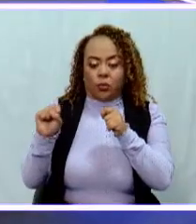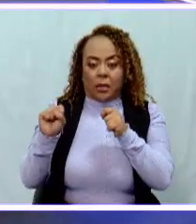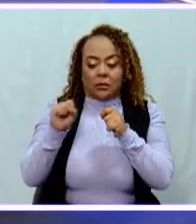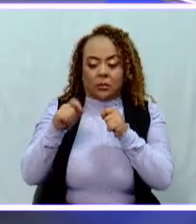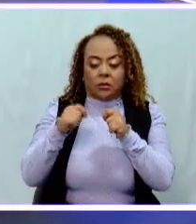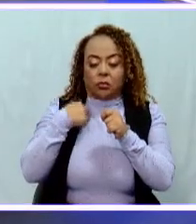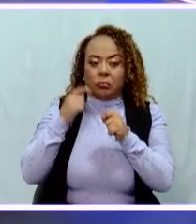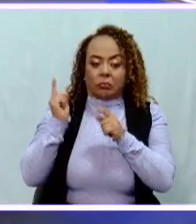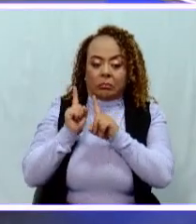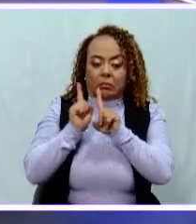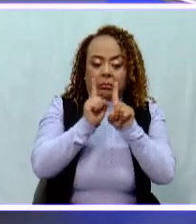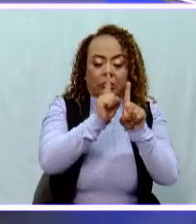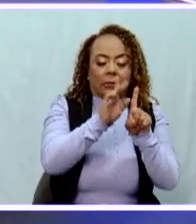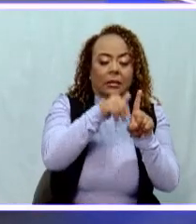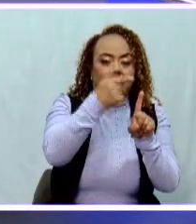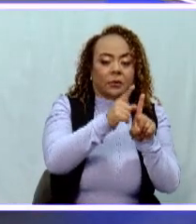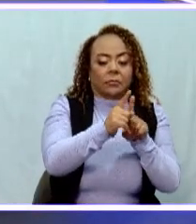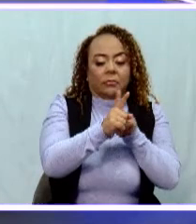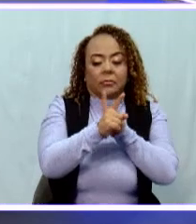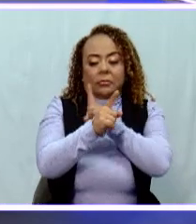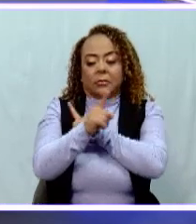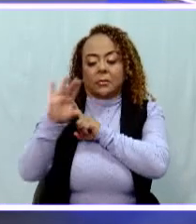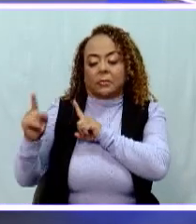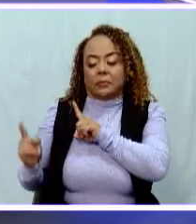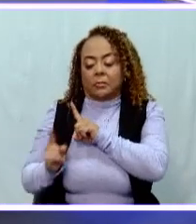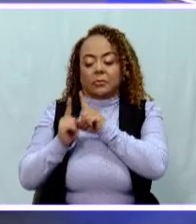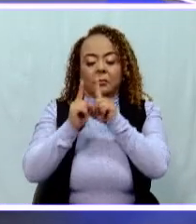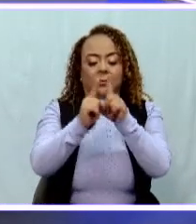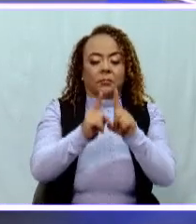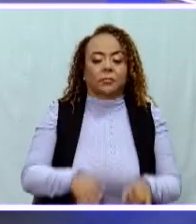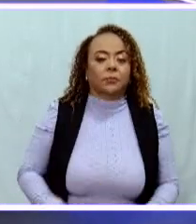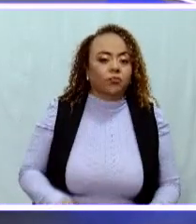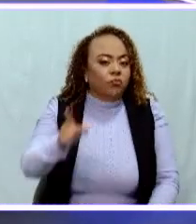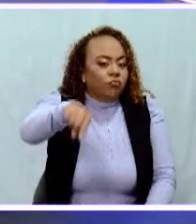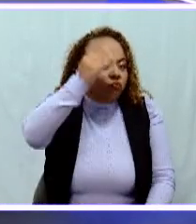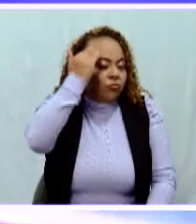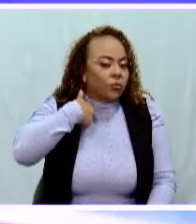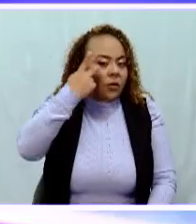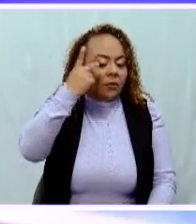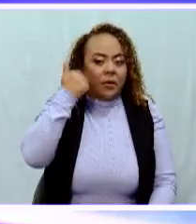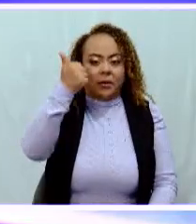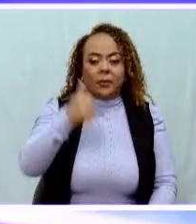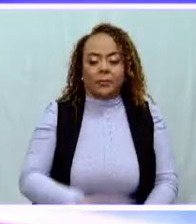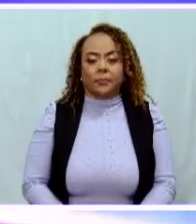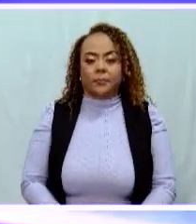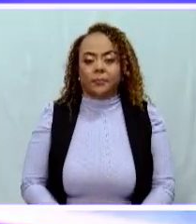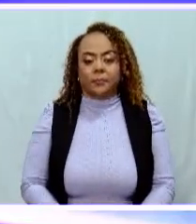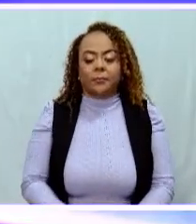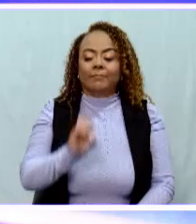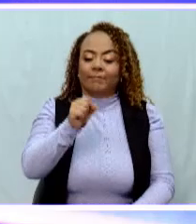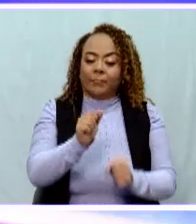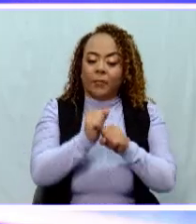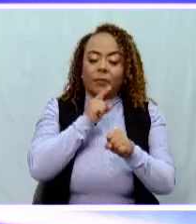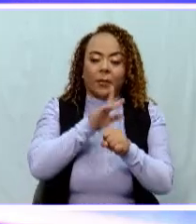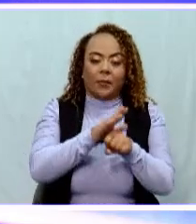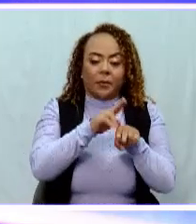y hubiera sacado primero a uno y luego al otro le salió ustedes saben que yo veo a la liga Sí con problemas de